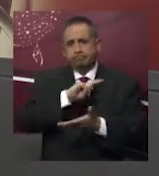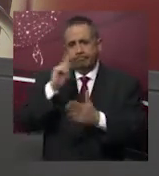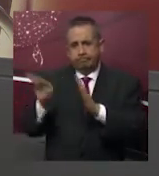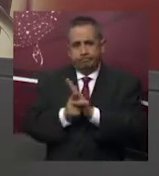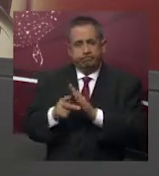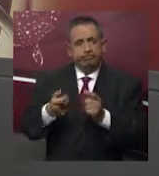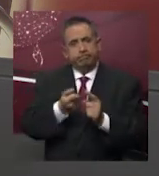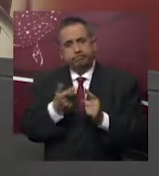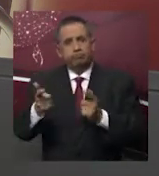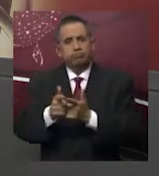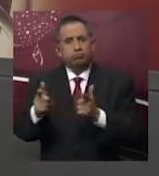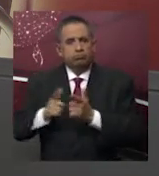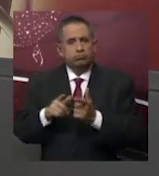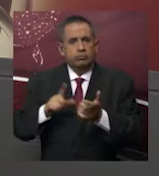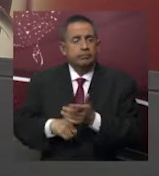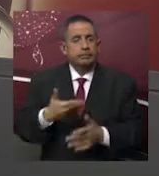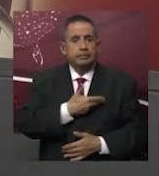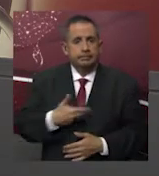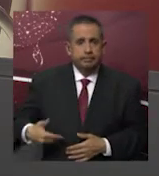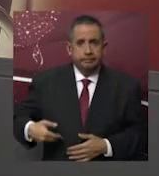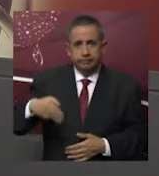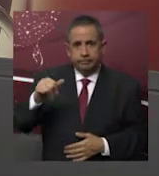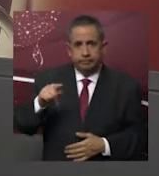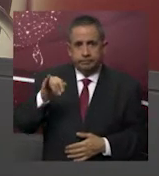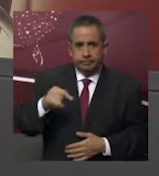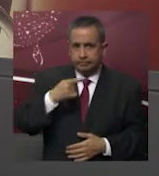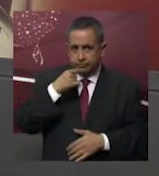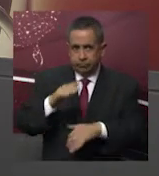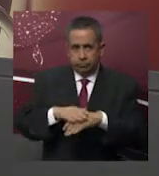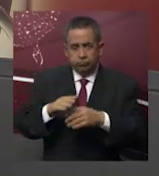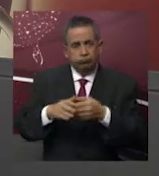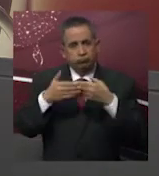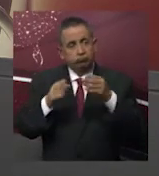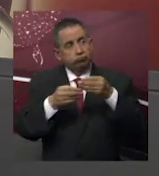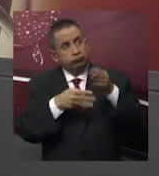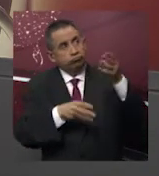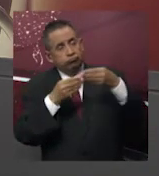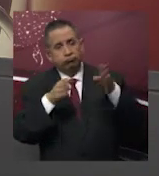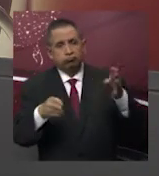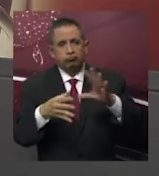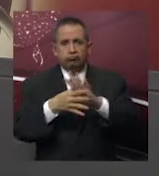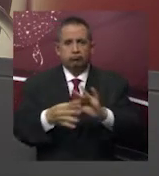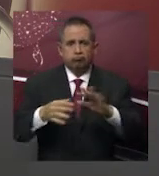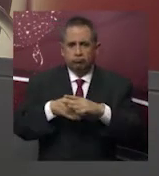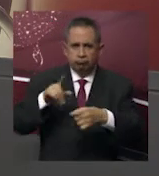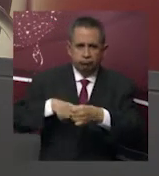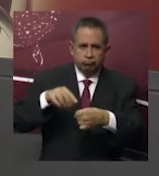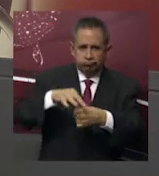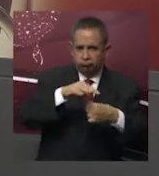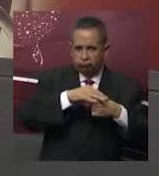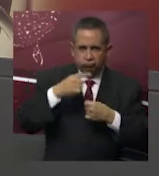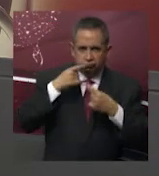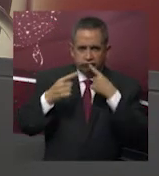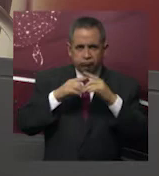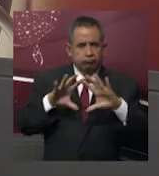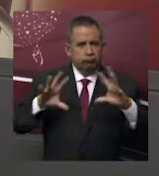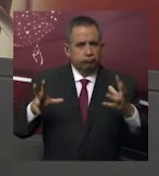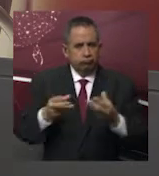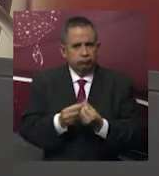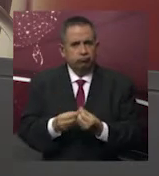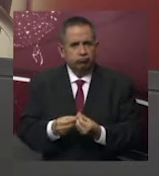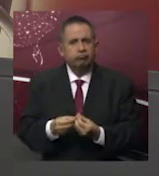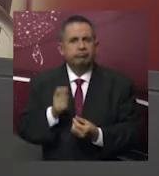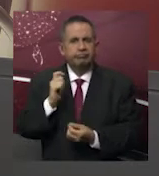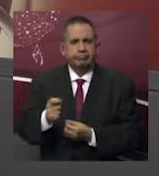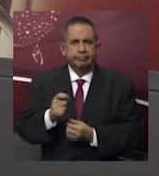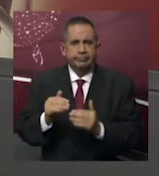grupos parlamentarios. El presidente de la mesa directiva instruyó la apertura del tablero electrónico para recoger la votación en lo general de los artículos